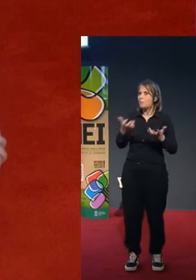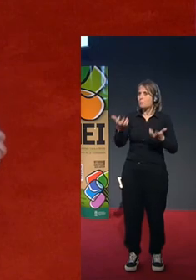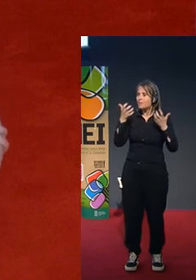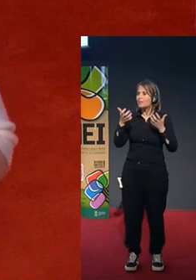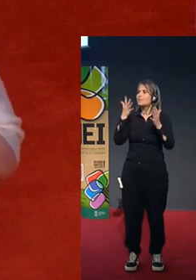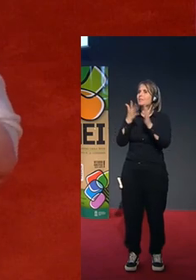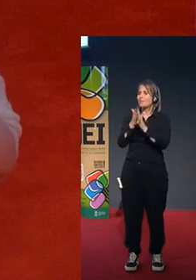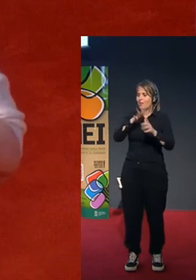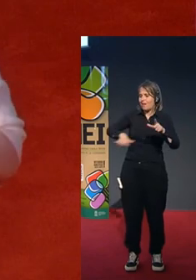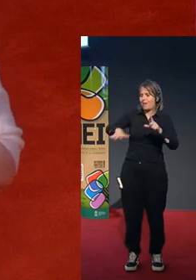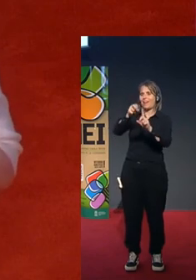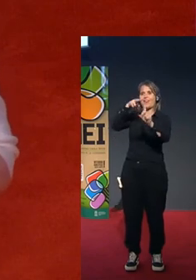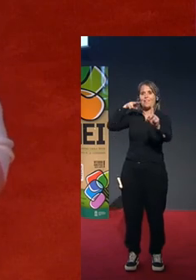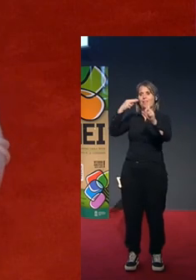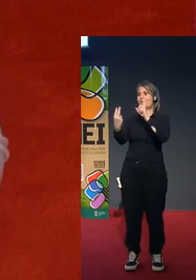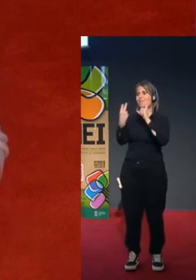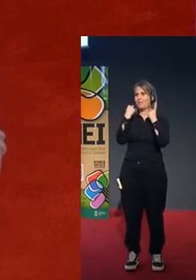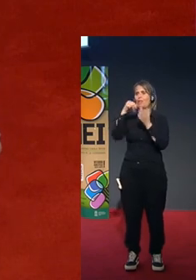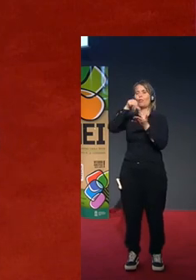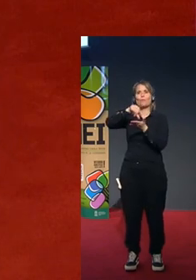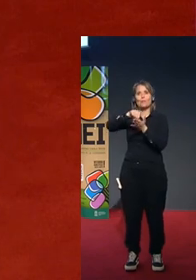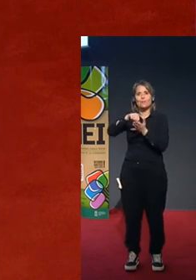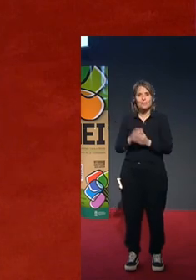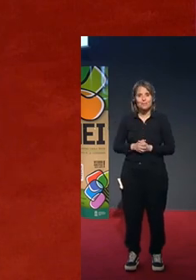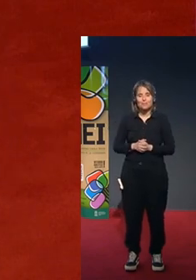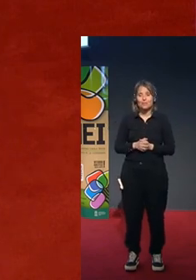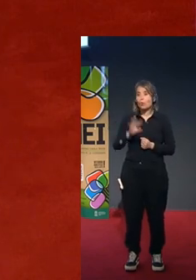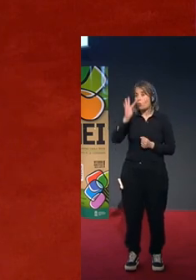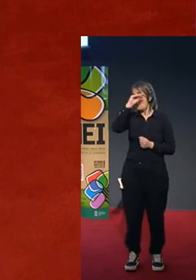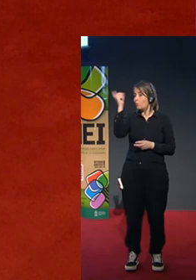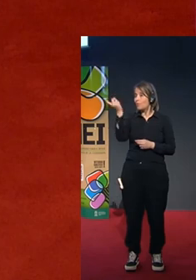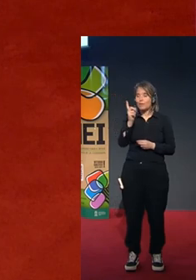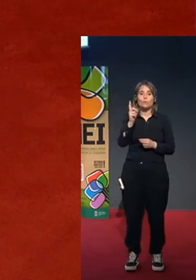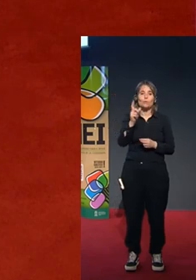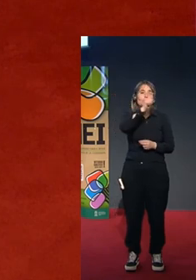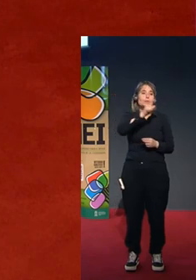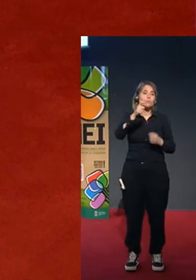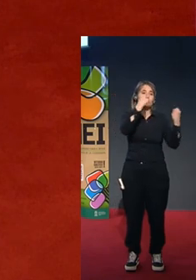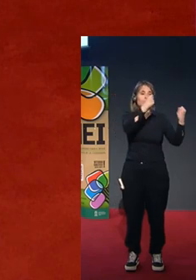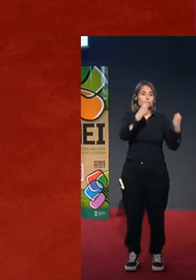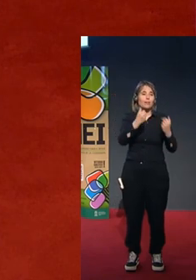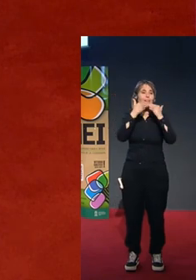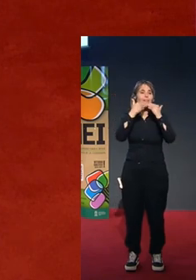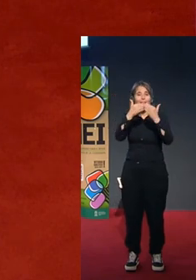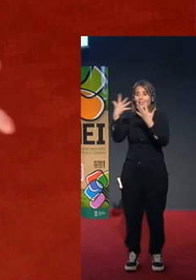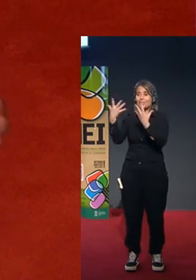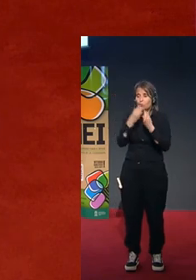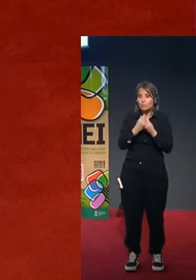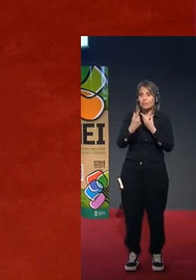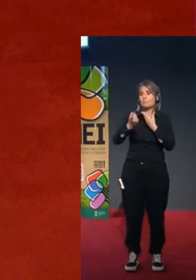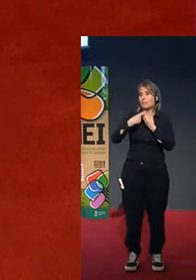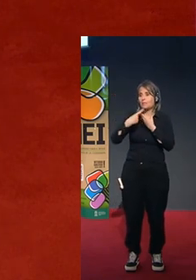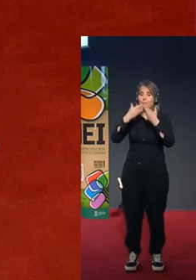en una referencia para otras ciudades y no quiero olvidarme de agradecer a todas las entidades y personas que nos acompañan y